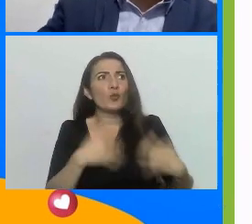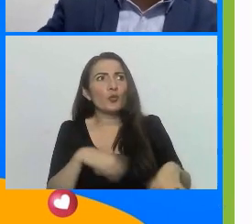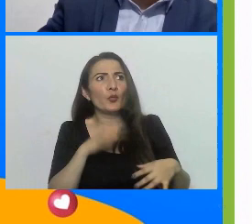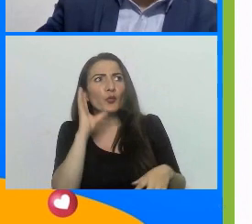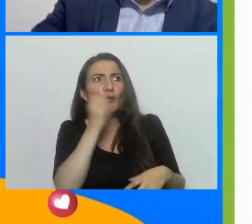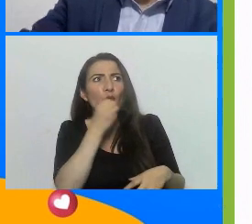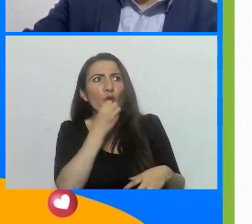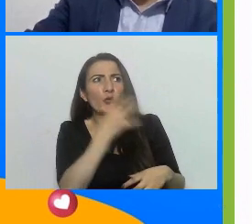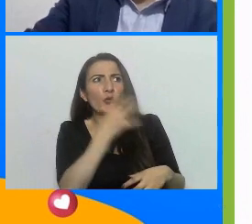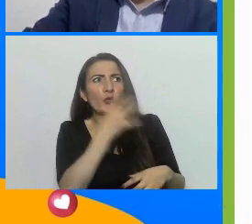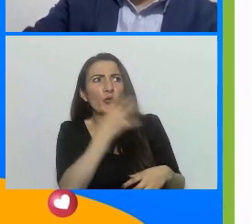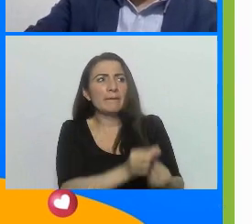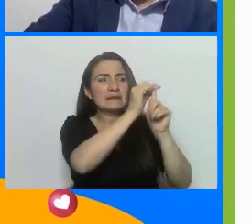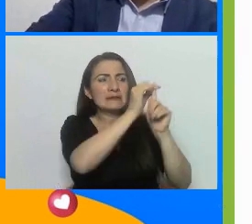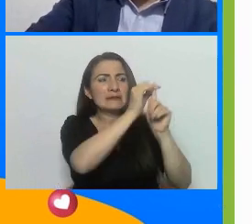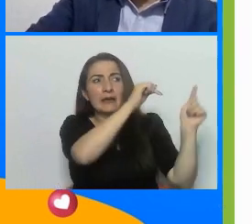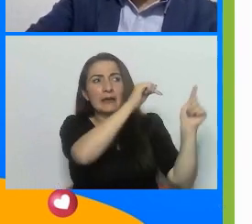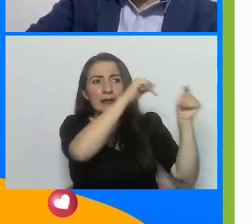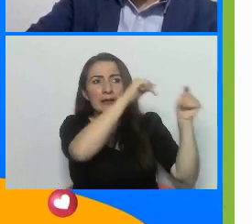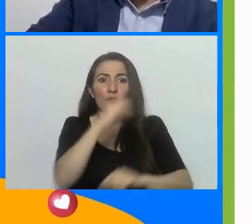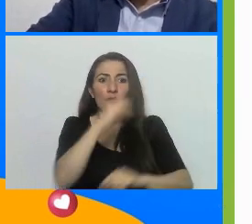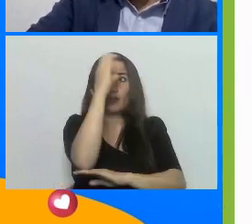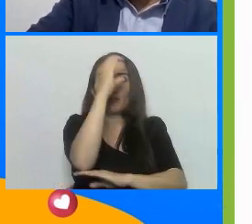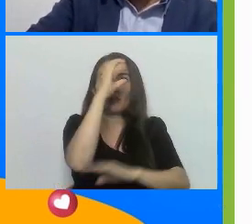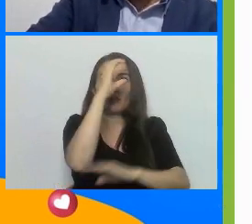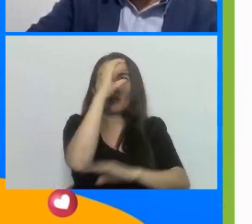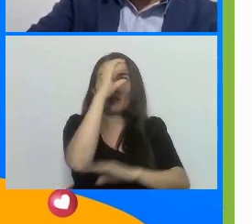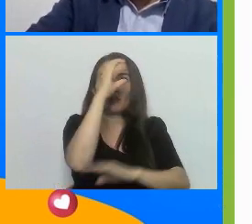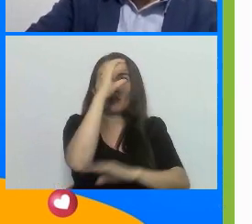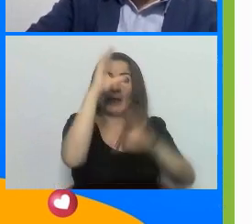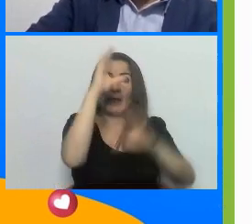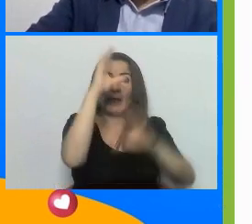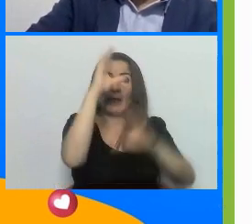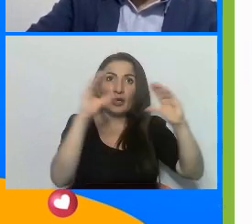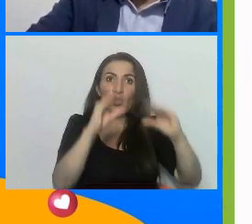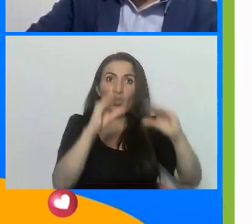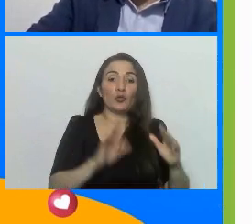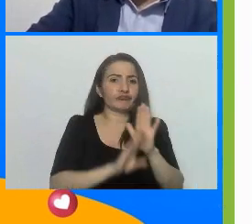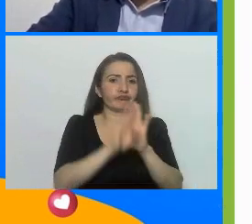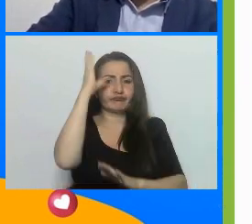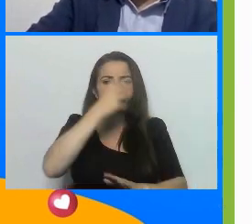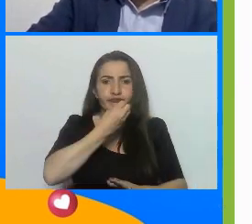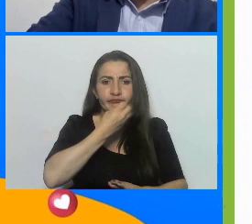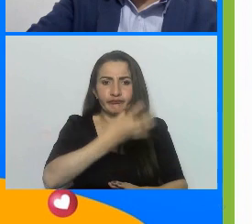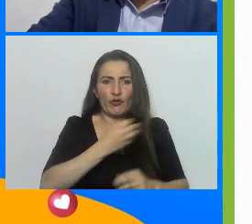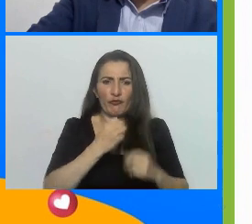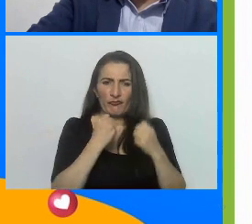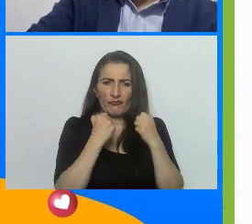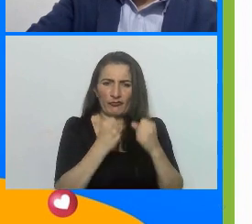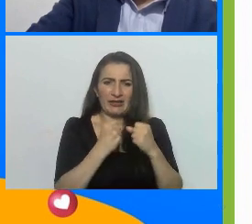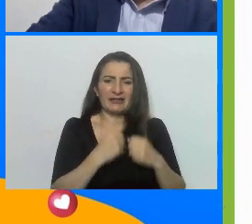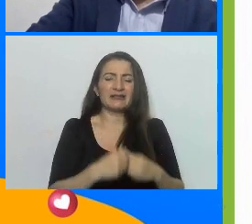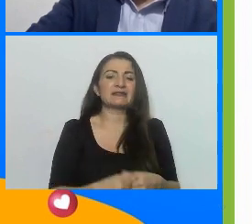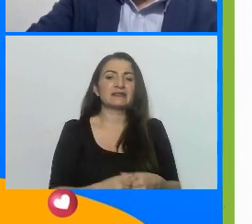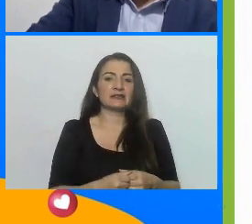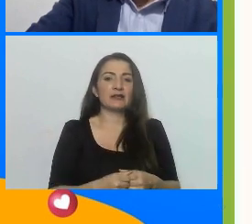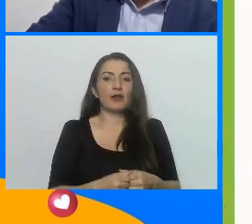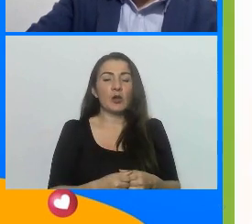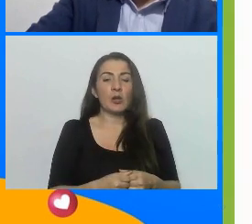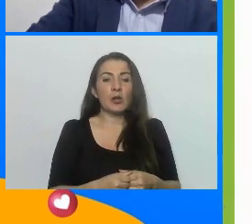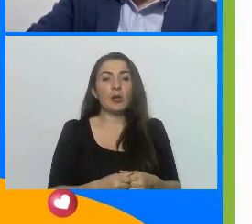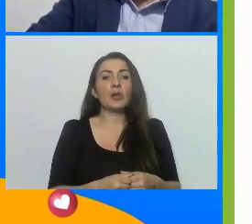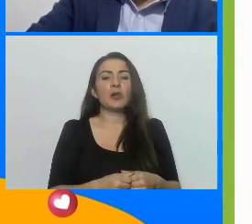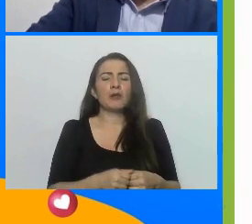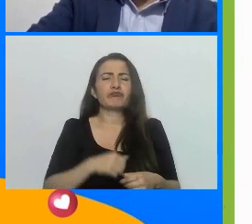fuera. Por eso los pinos aquí se desarrollan muy bien, porque ellos son muy fuertes, ¿sí? Son muy fuertes y